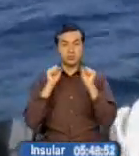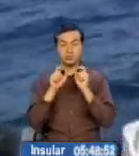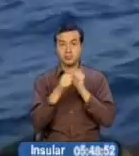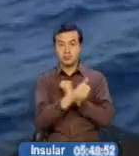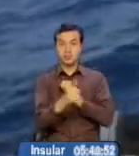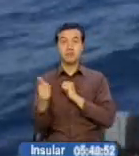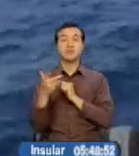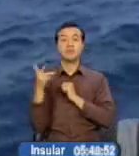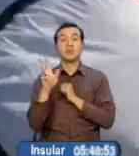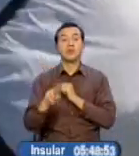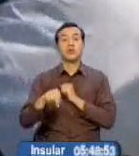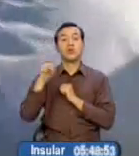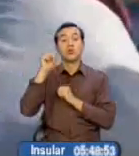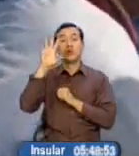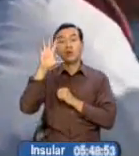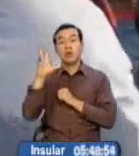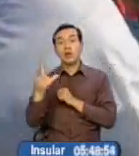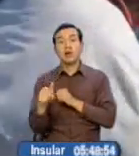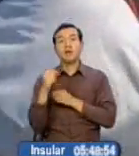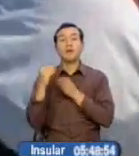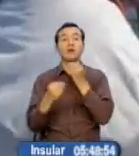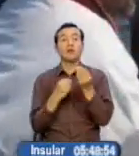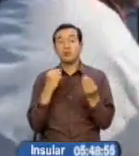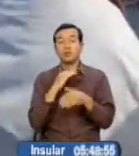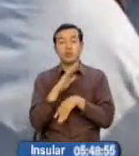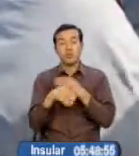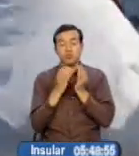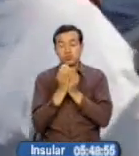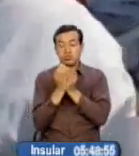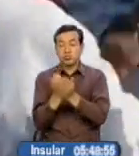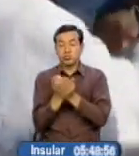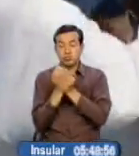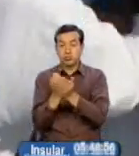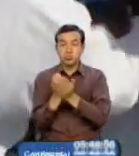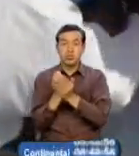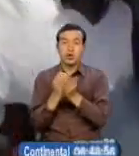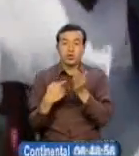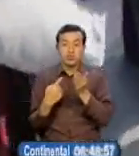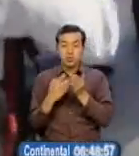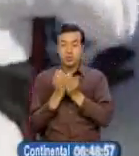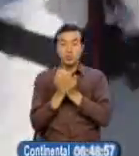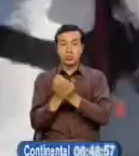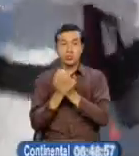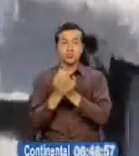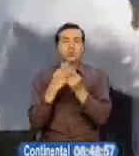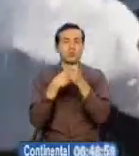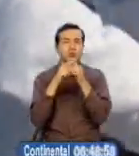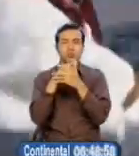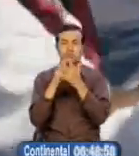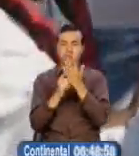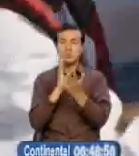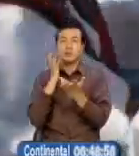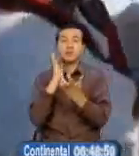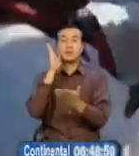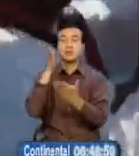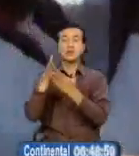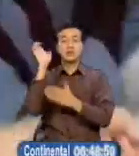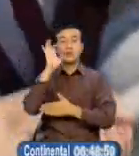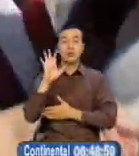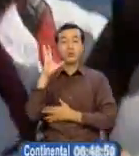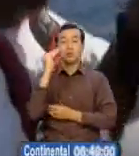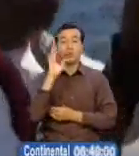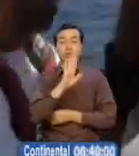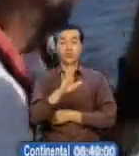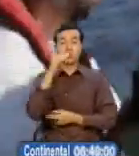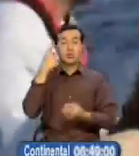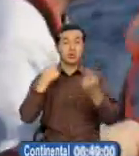personas provenientes del norte de África utilizaron todo tipo de embarcaciones, desde lanchas motoras hasta barcazas o pesqueros para llegar a Europa. La mayoría de